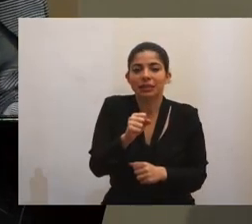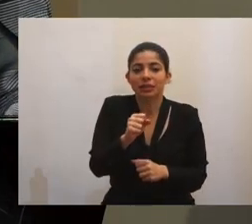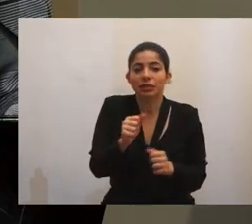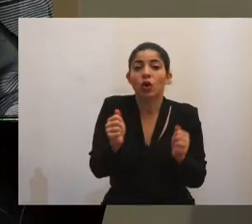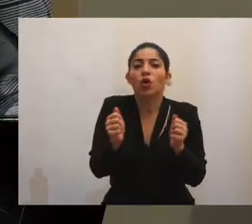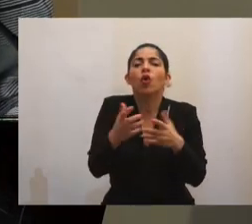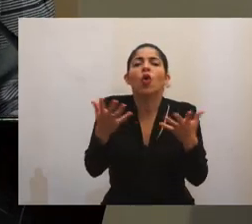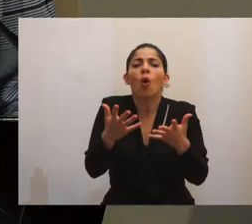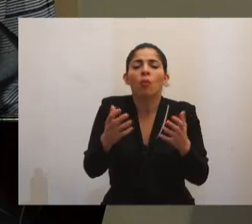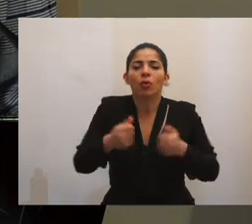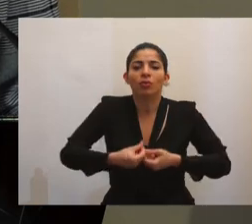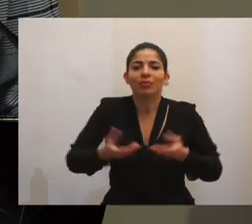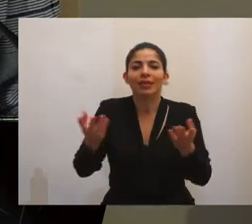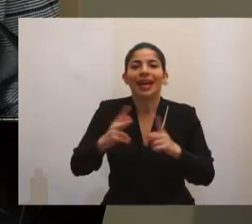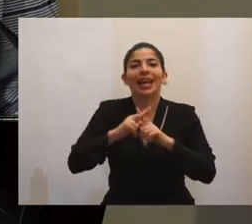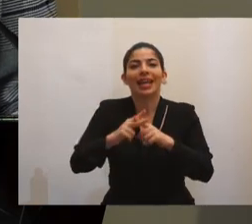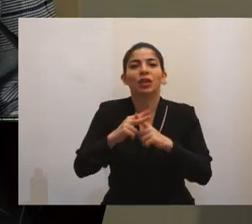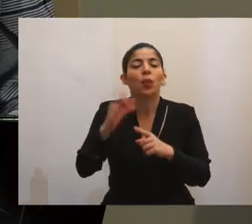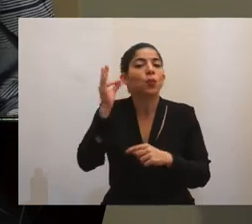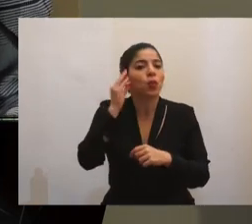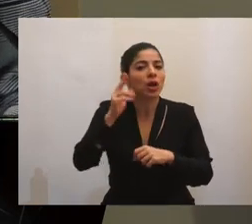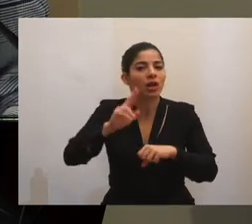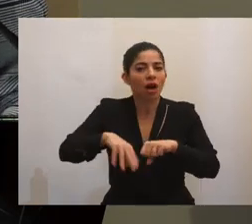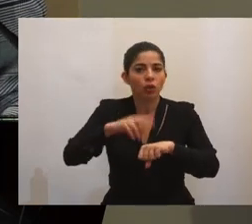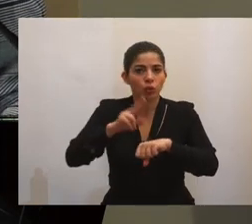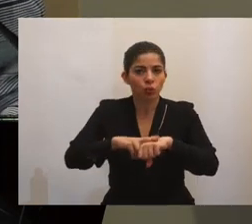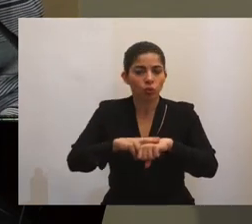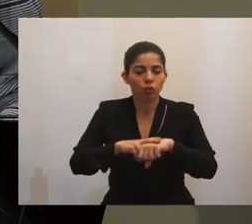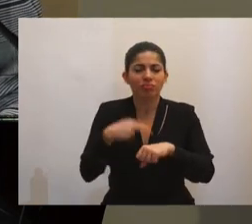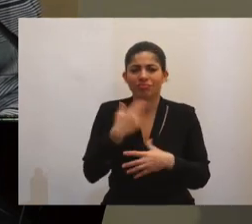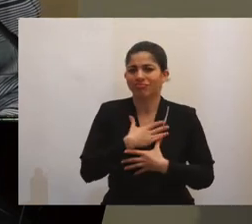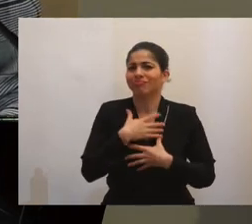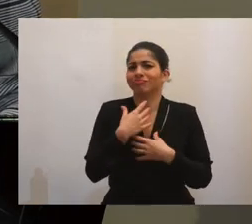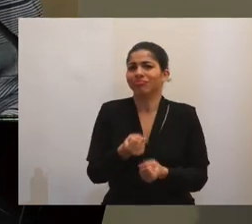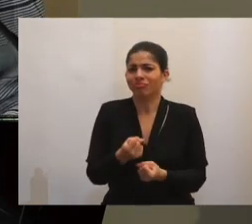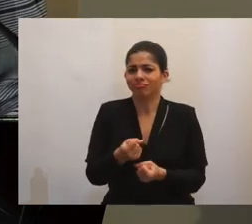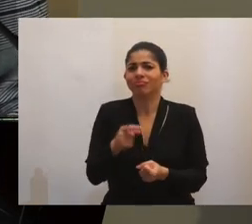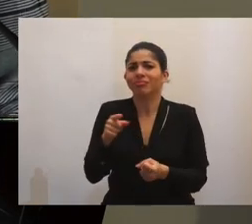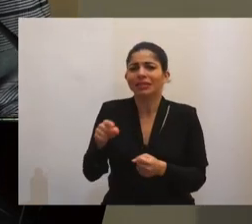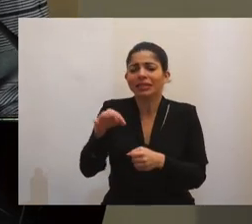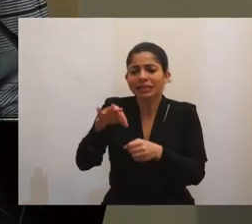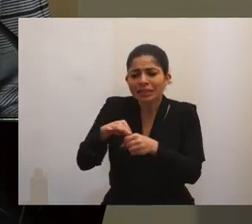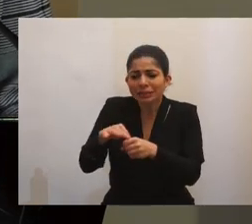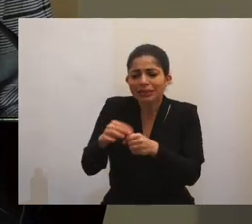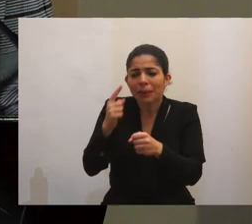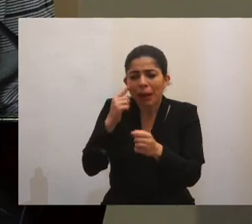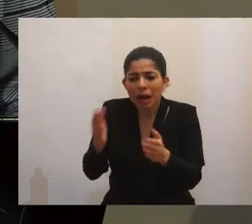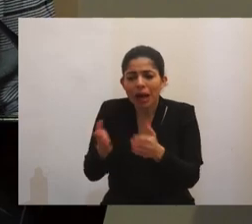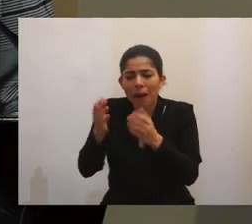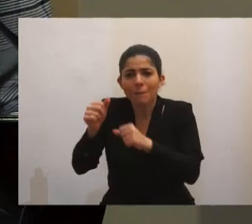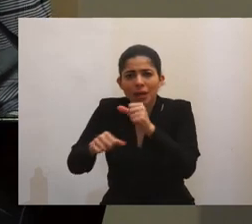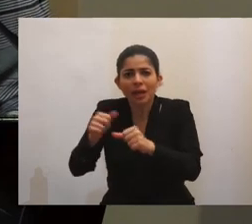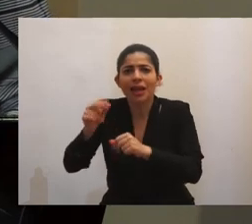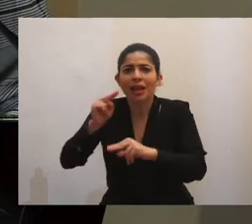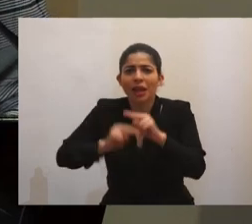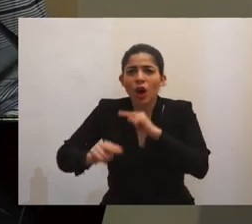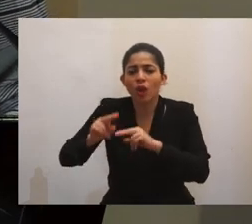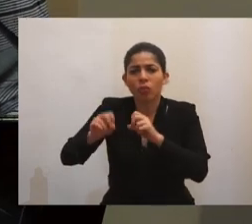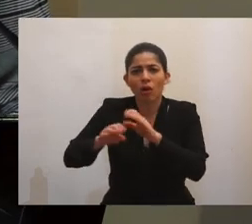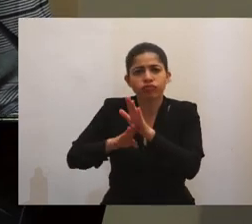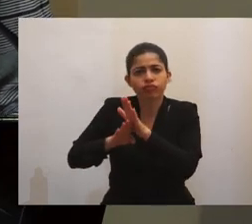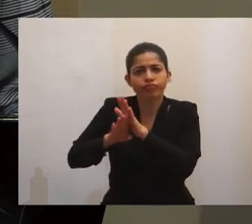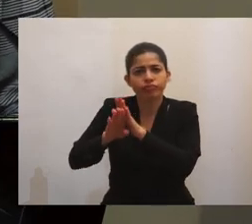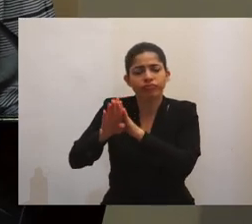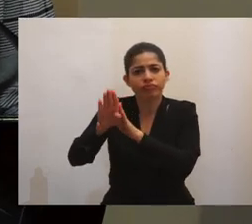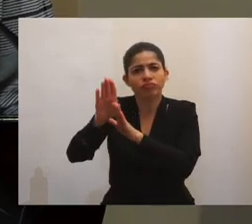con el lanzamiento del crédito Mujeres Natura. Confiamos en que sea una semilla que impulse emprendimientos y negocios que puedan ir creciendo desde